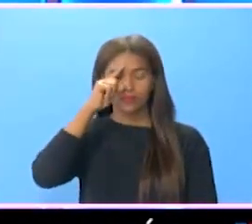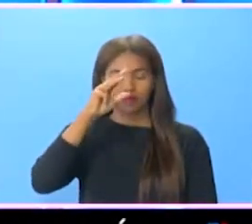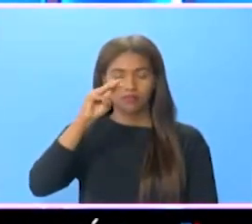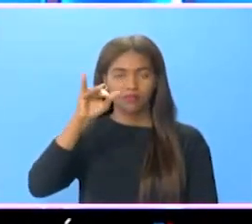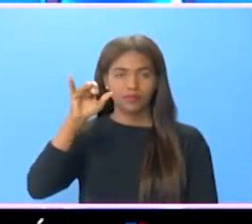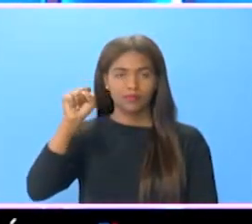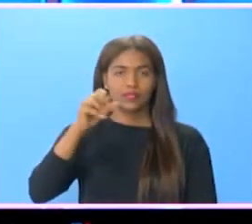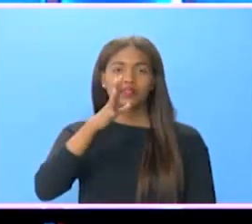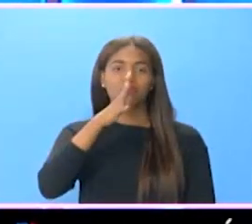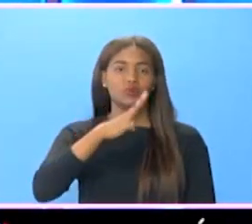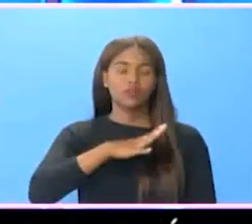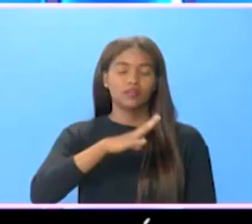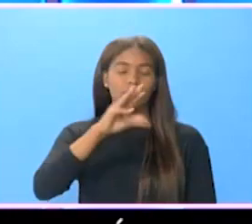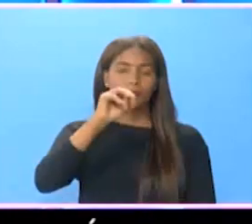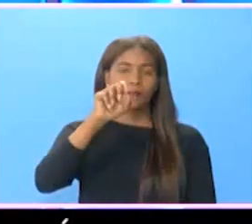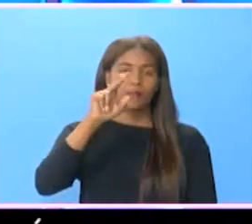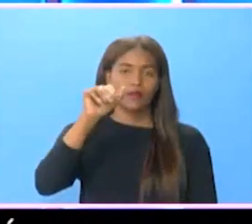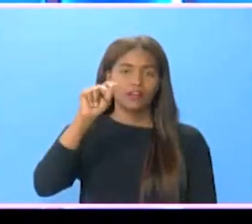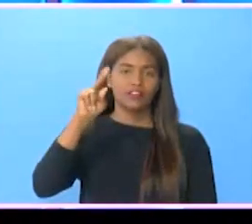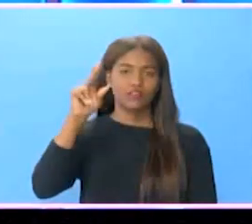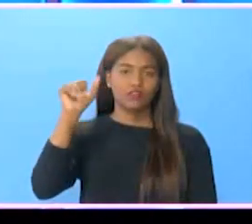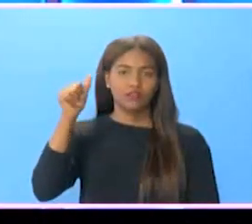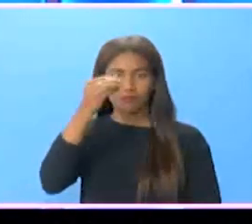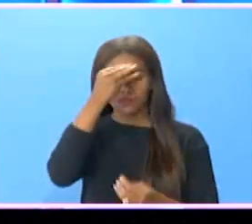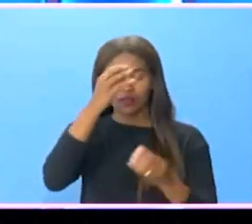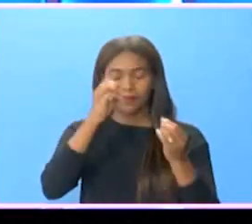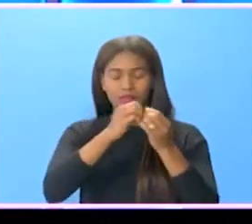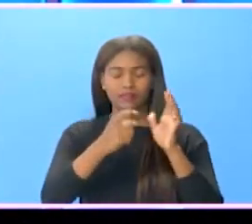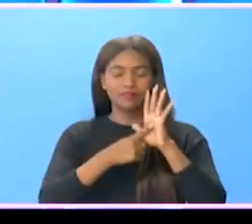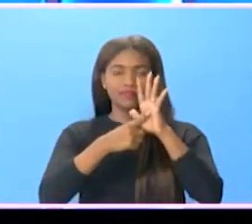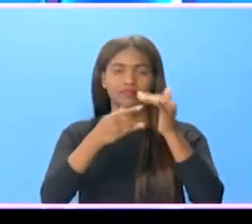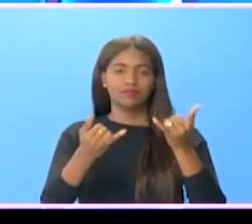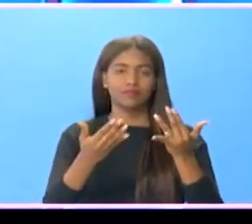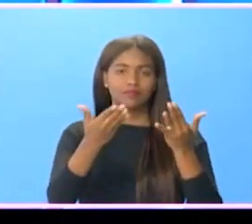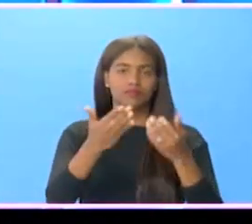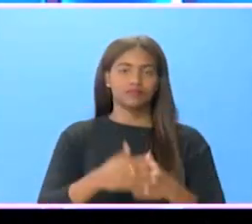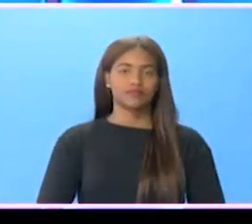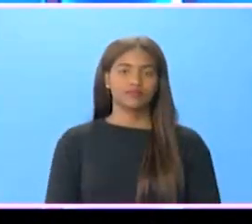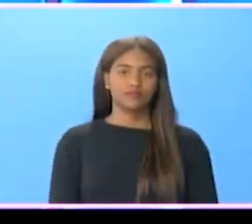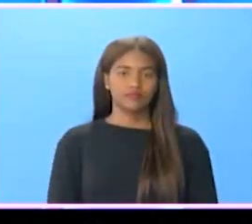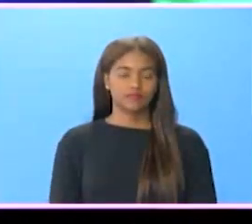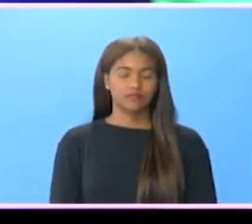MIPYMES Mujer. María Victoria Suárez nos cuenta todos los detalles de esta iniciativa.